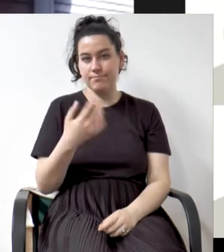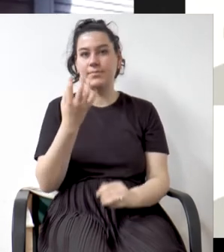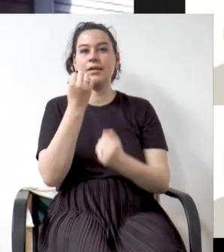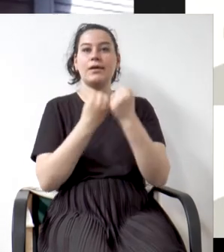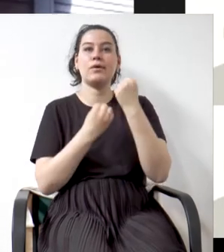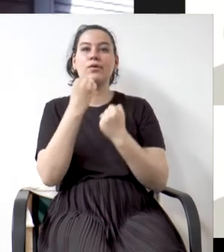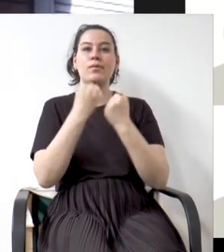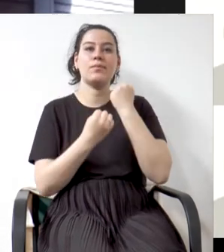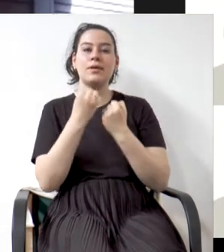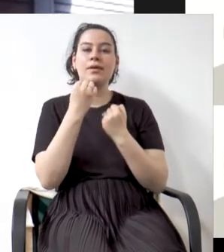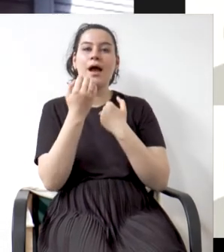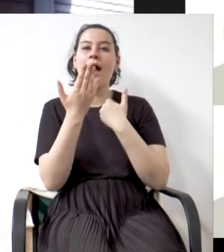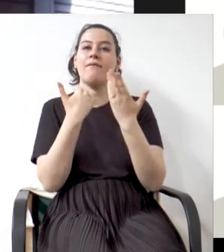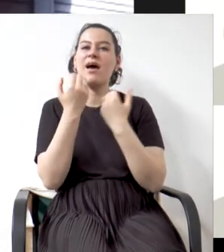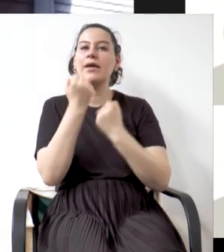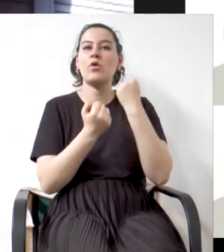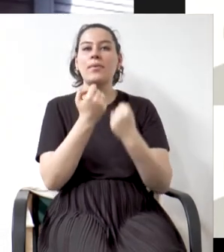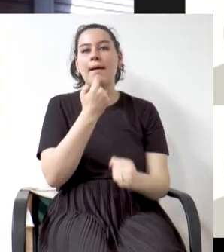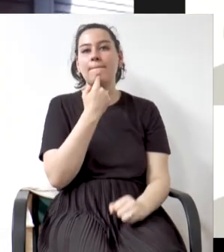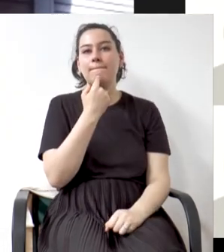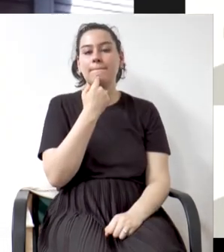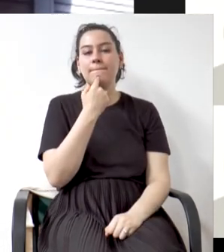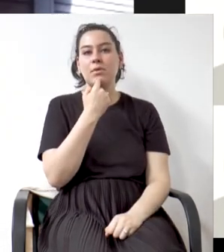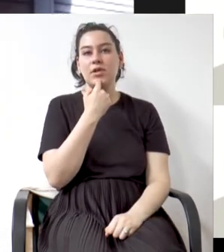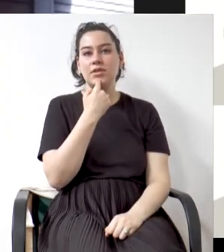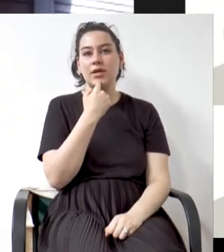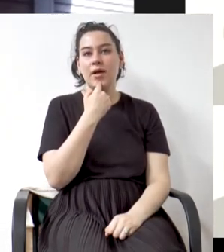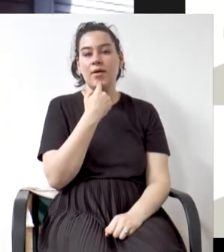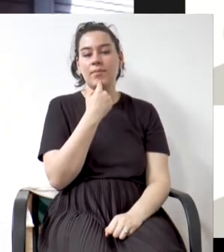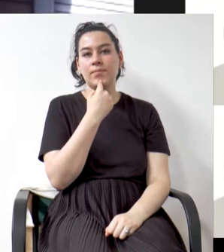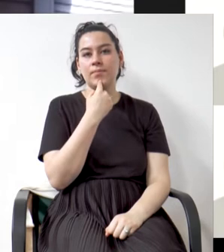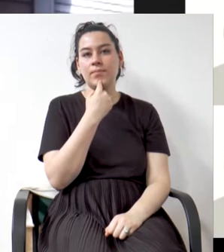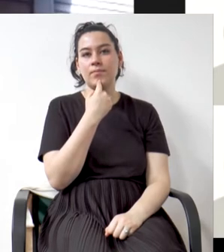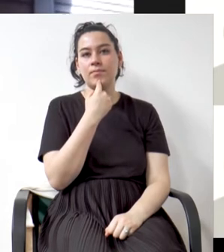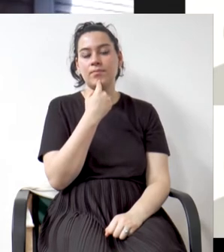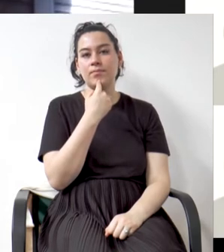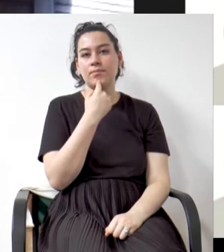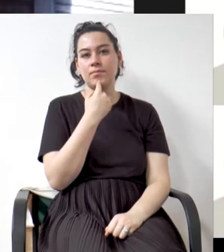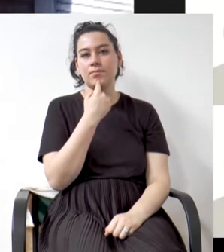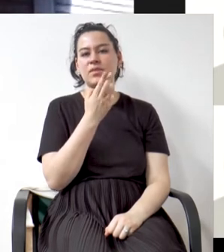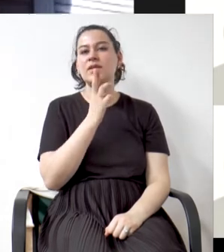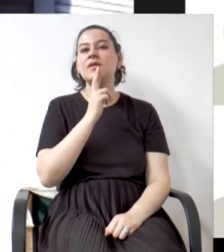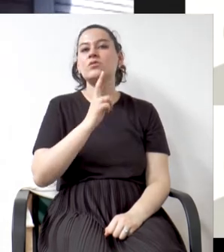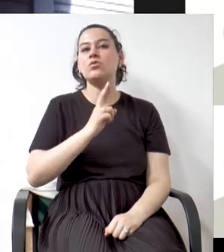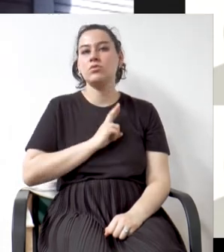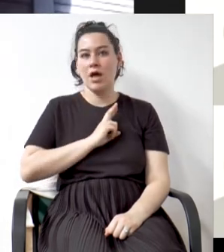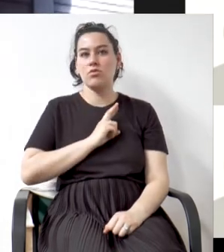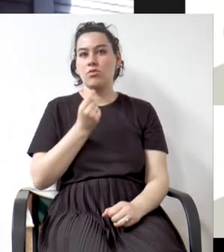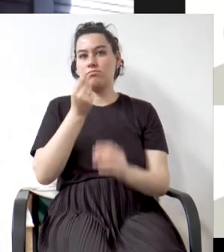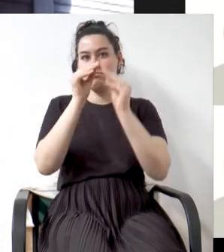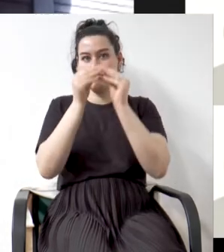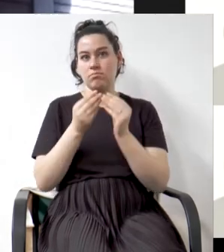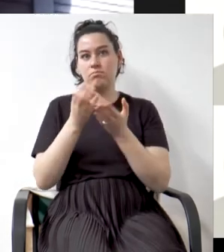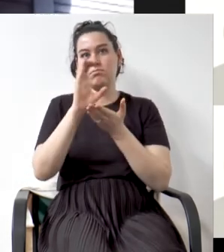economía se habla como de la economía política, de la política económica, digamos, que es que los resultados de las distribuciones